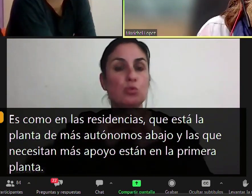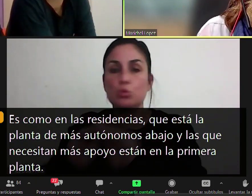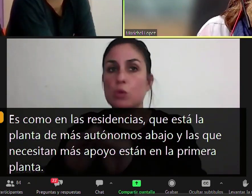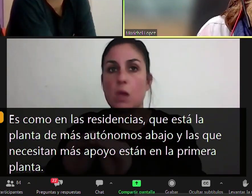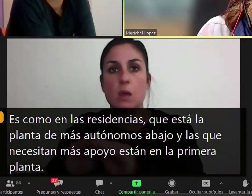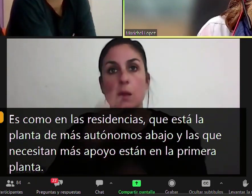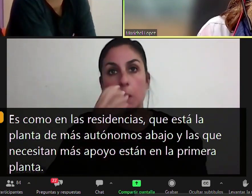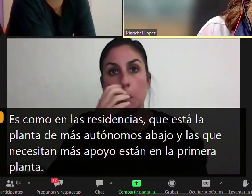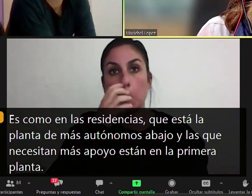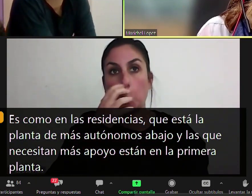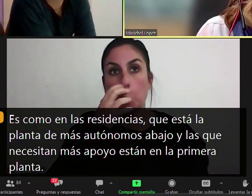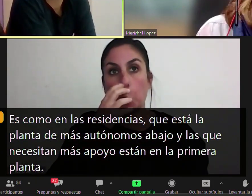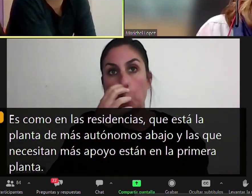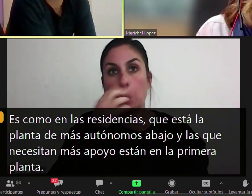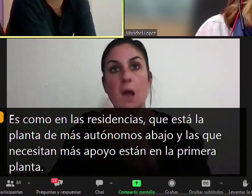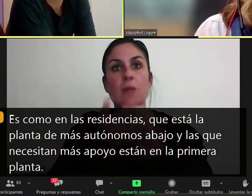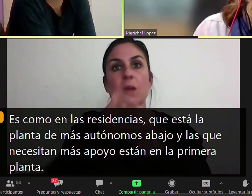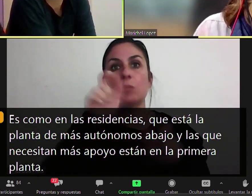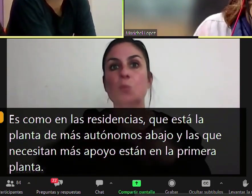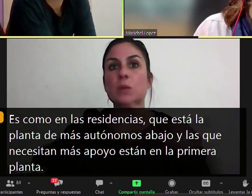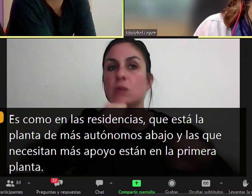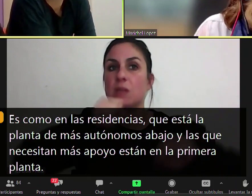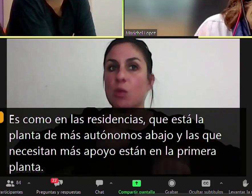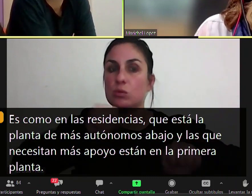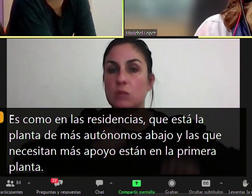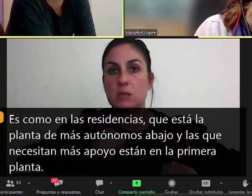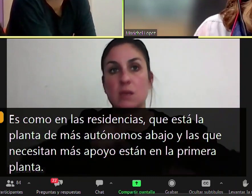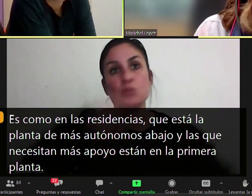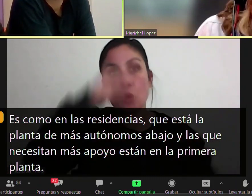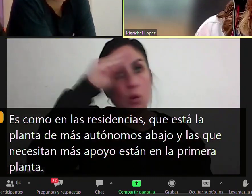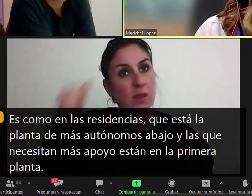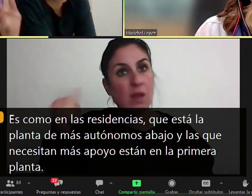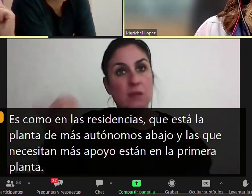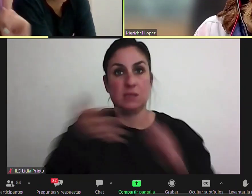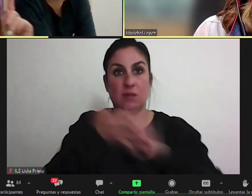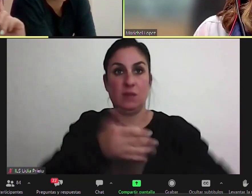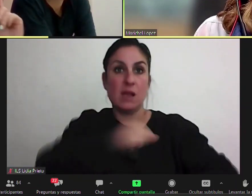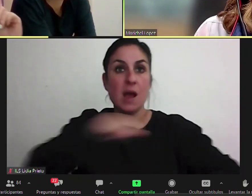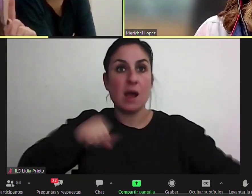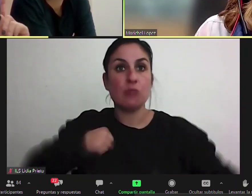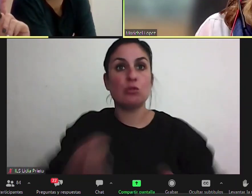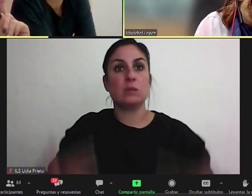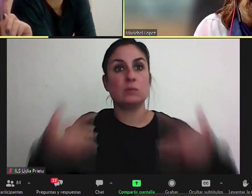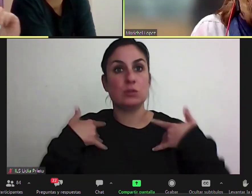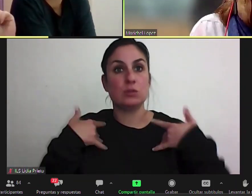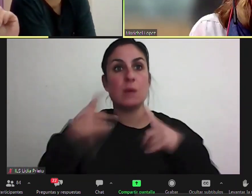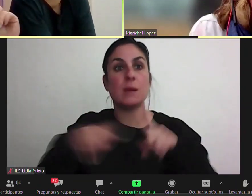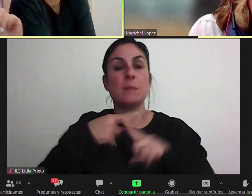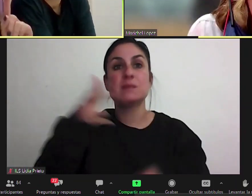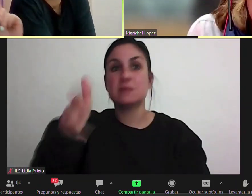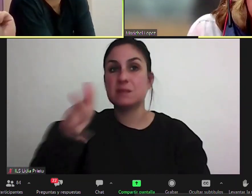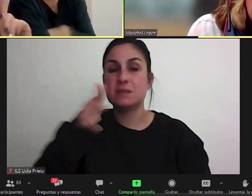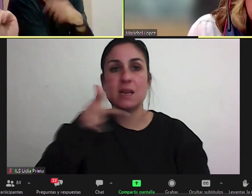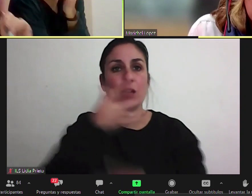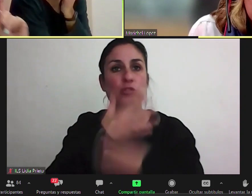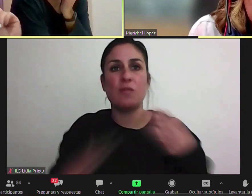de personas adultas, es que se nos olvida, es que sí. Irresponsables de sí mismas. O sea. Y con el derecho a equivocarse, que es muy